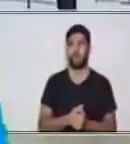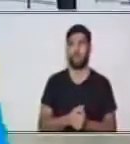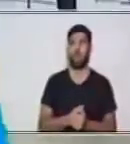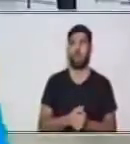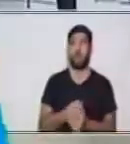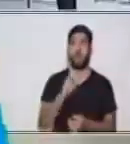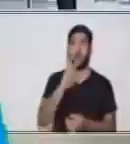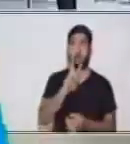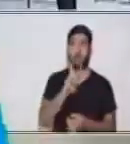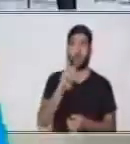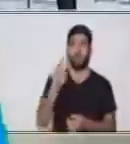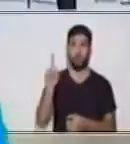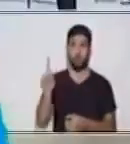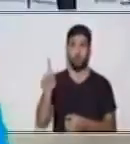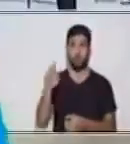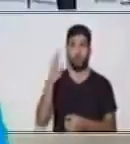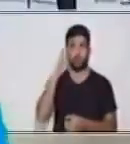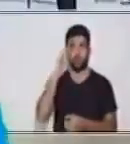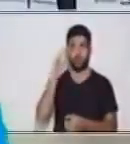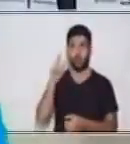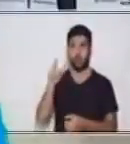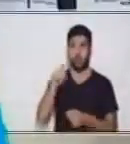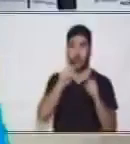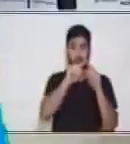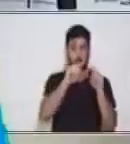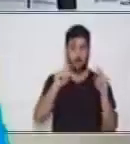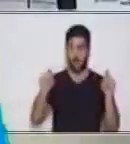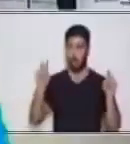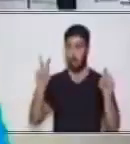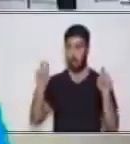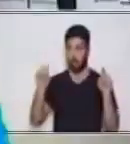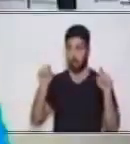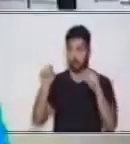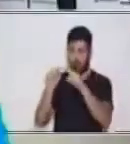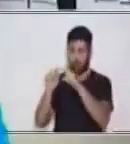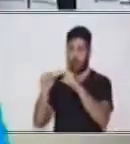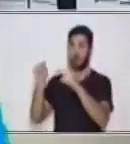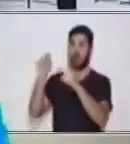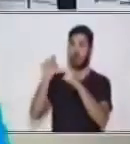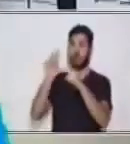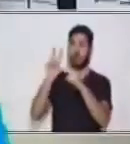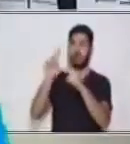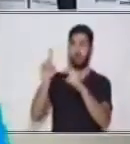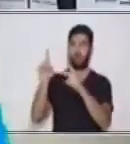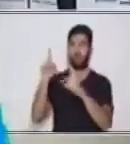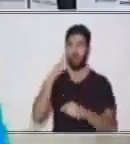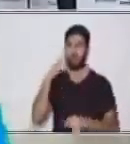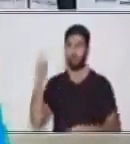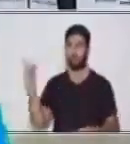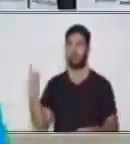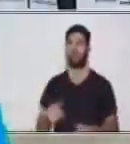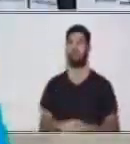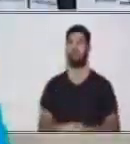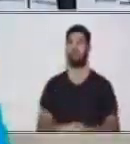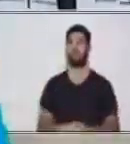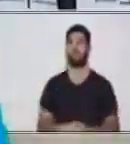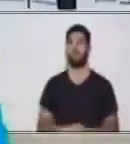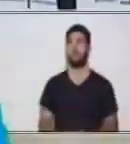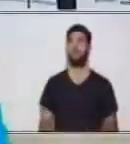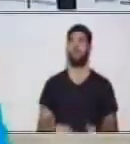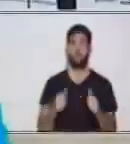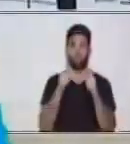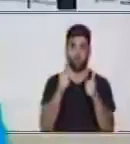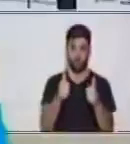21. Entonces, acá tenemos 20, entonces 21 acá. Muy bien, ¿qué es lo que vamos a